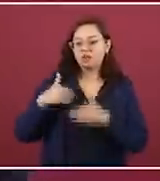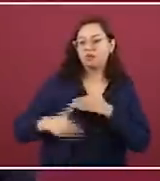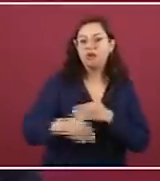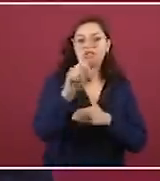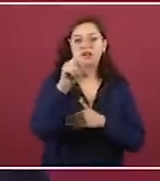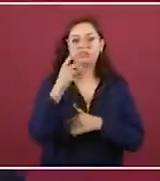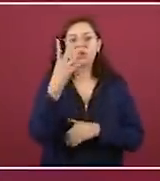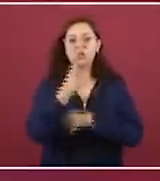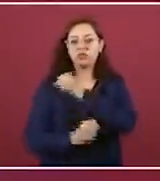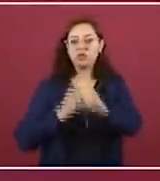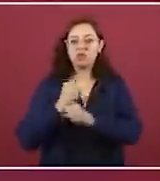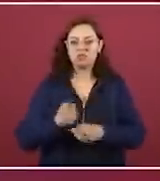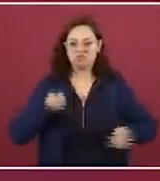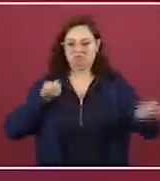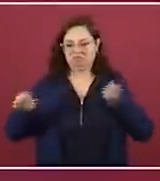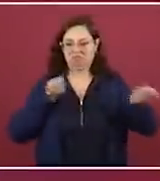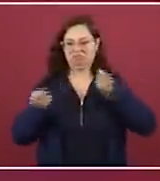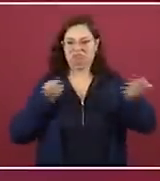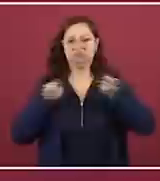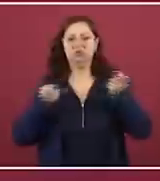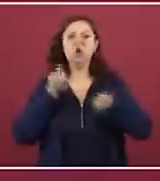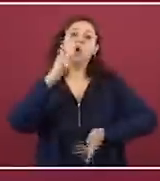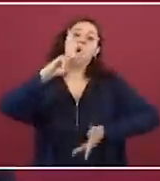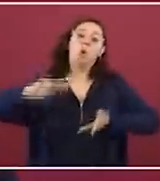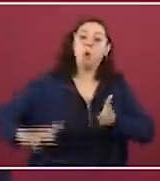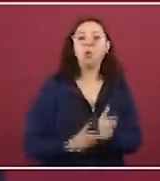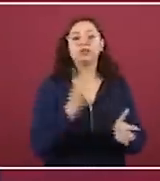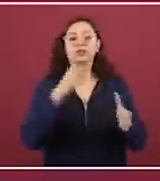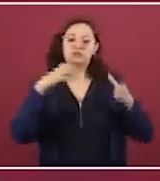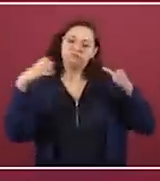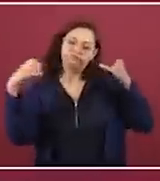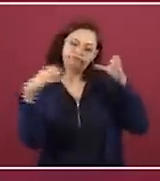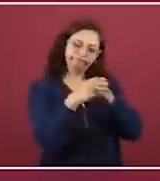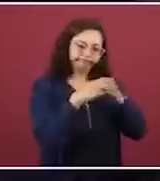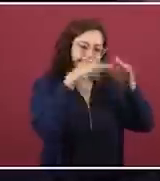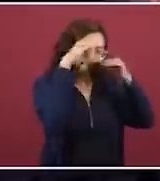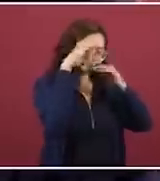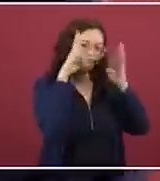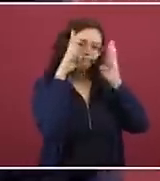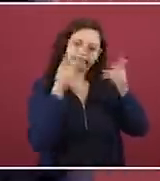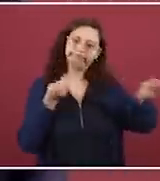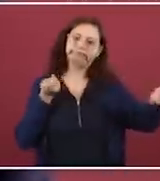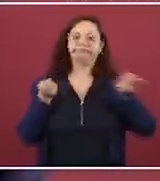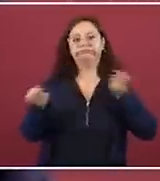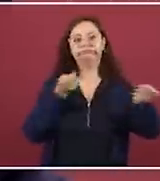Entonces, ni modo que después de tantos años, porque ¿qué fue